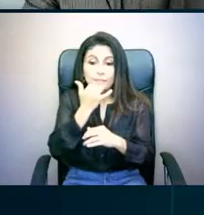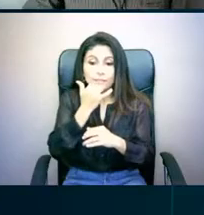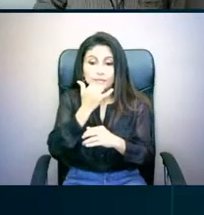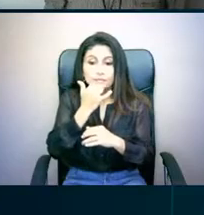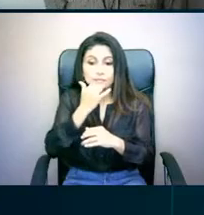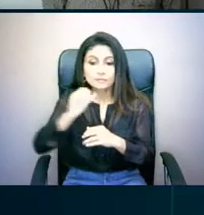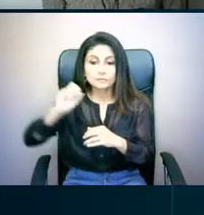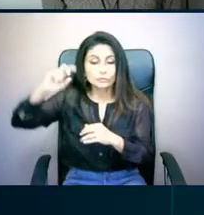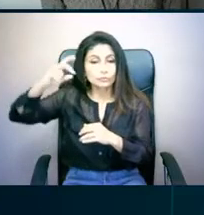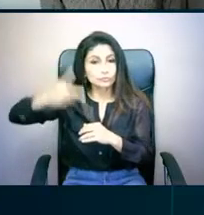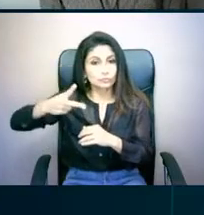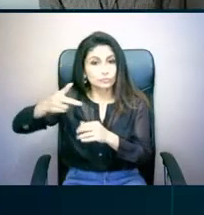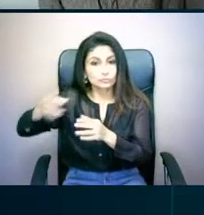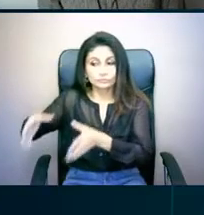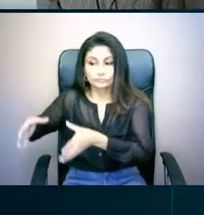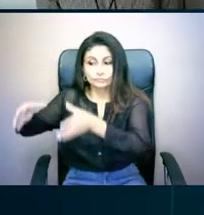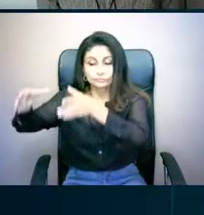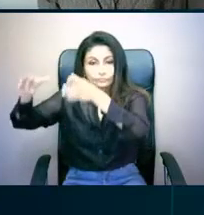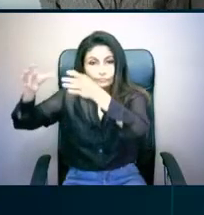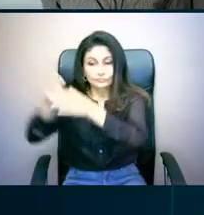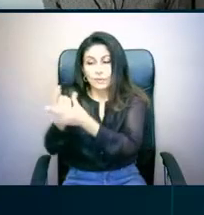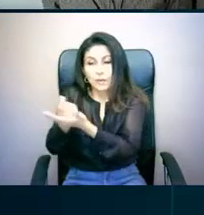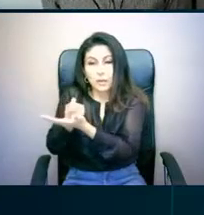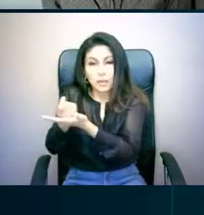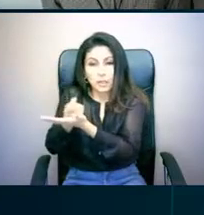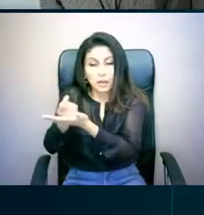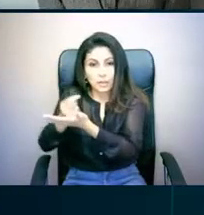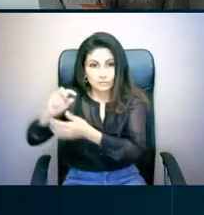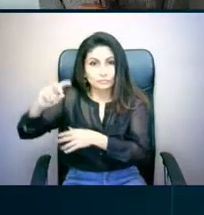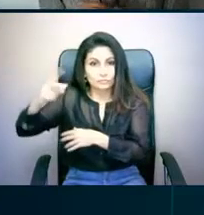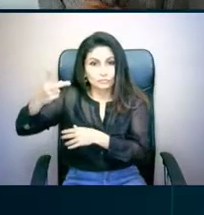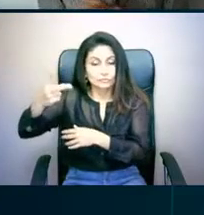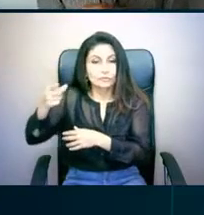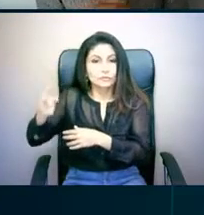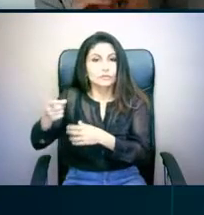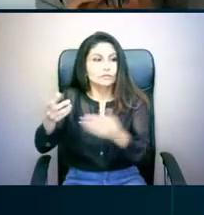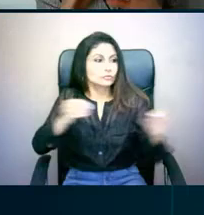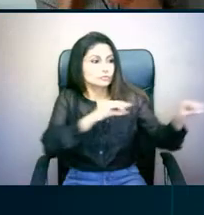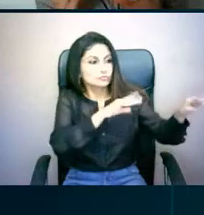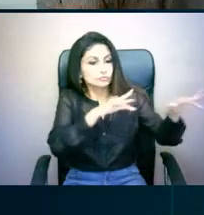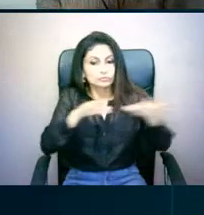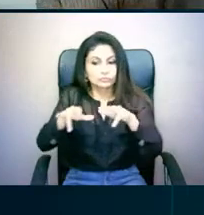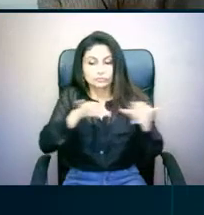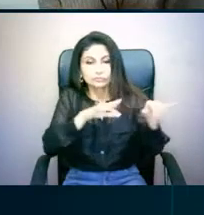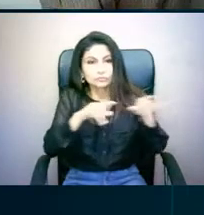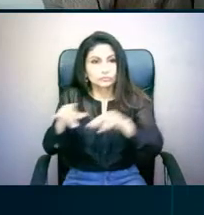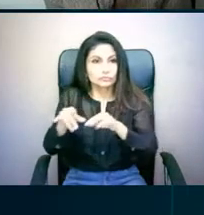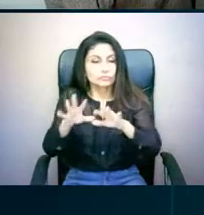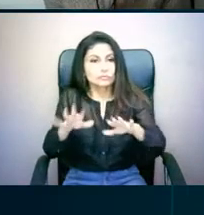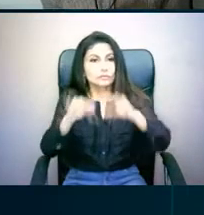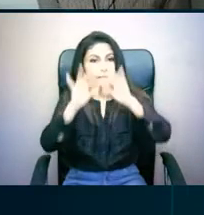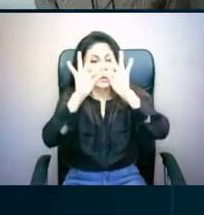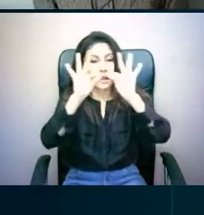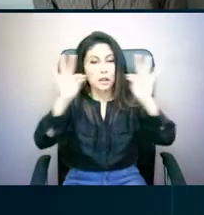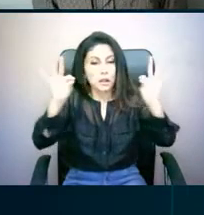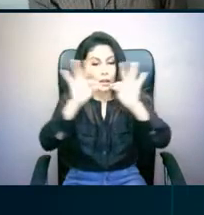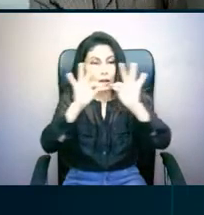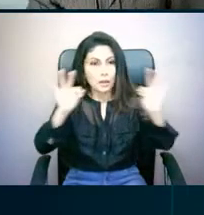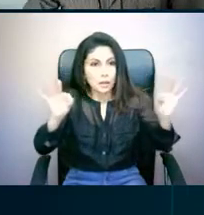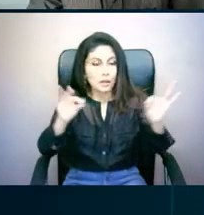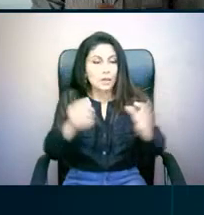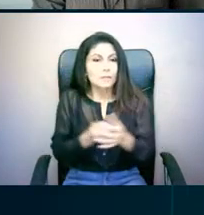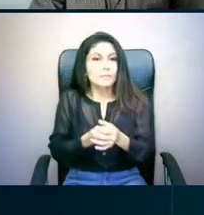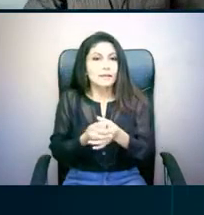lípidos que hay en el lodo secundario son los que provienen de la capa celular de las